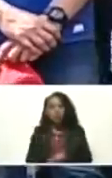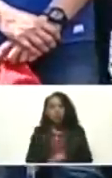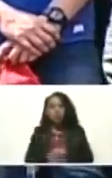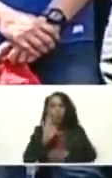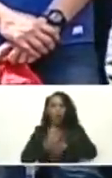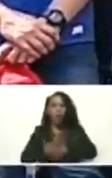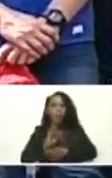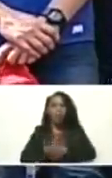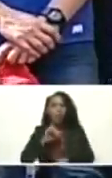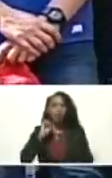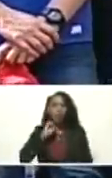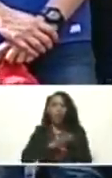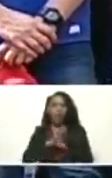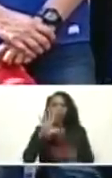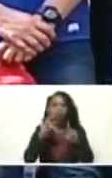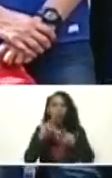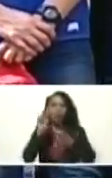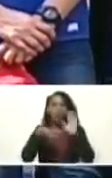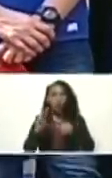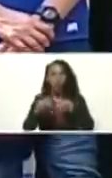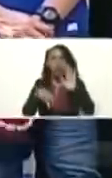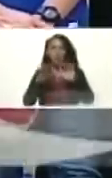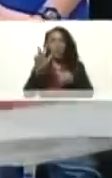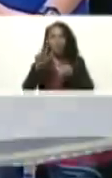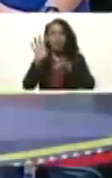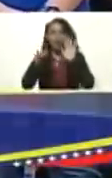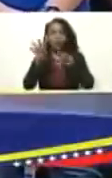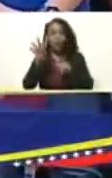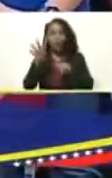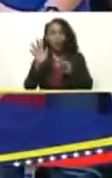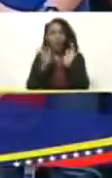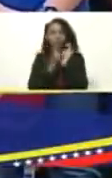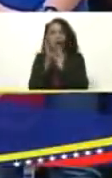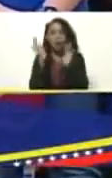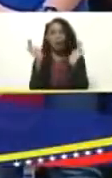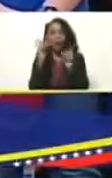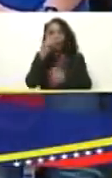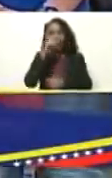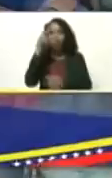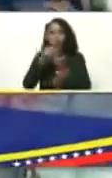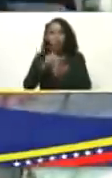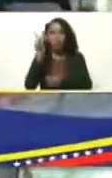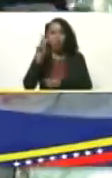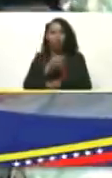hechos históricos del 11, 12, 13 y 14 de abril del año 2002.